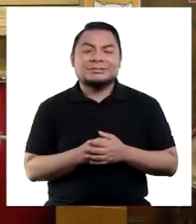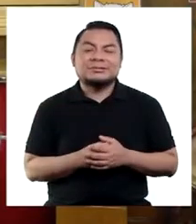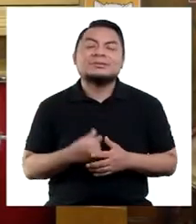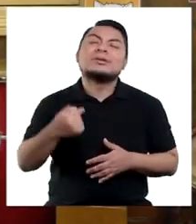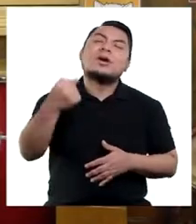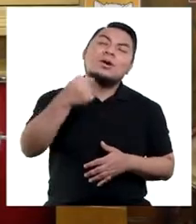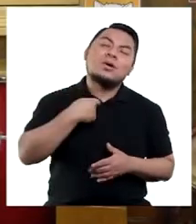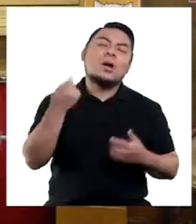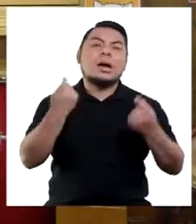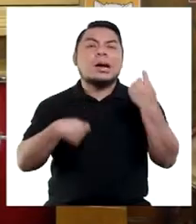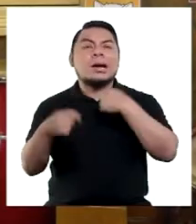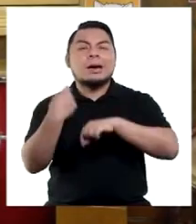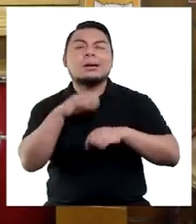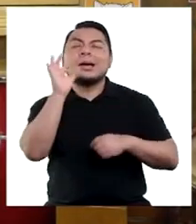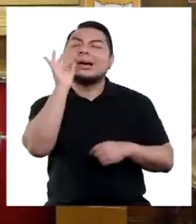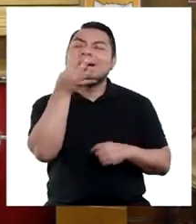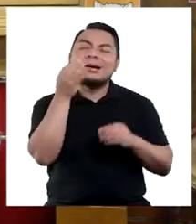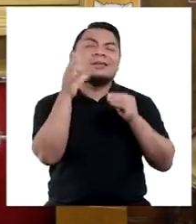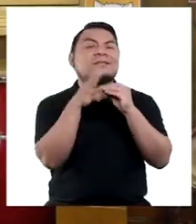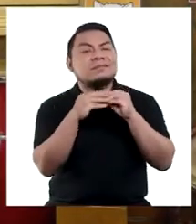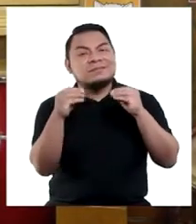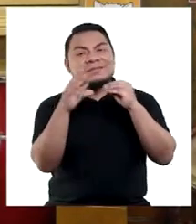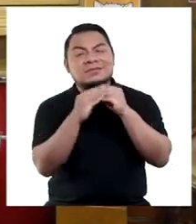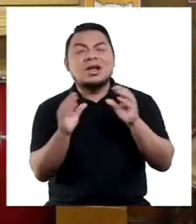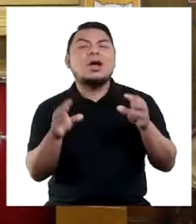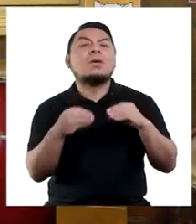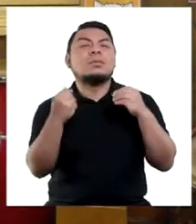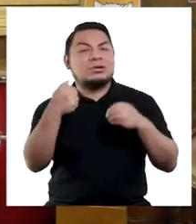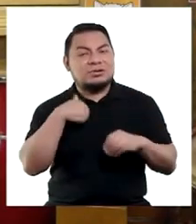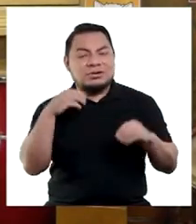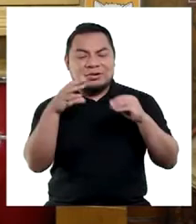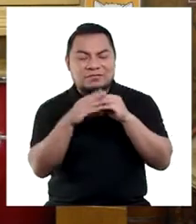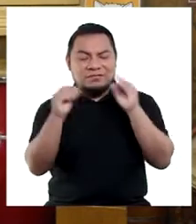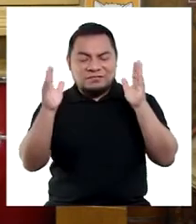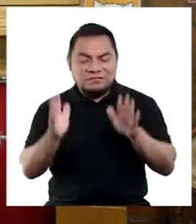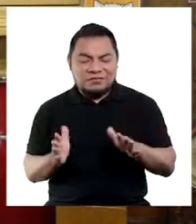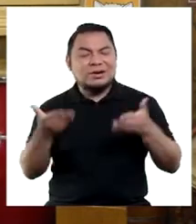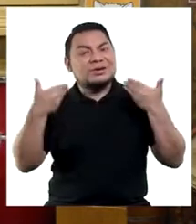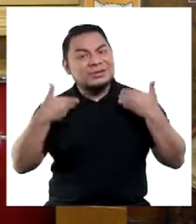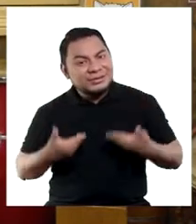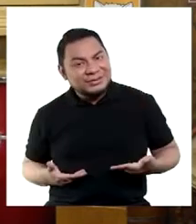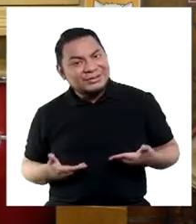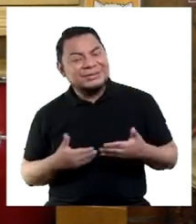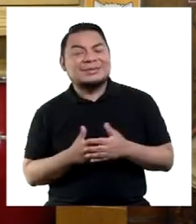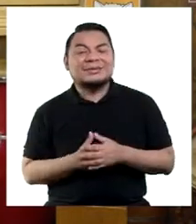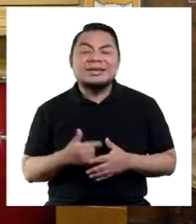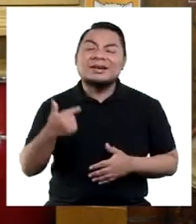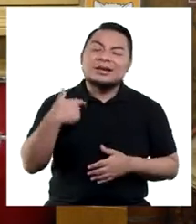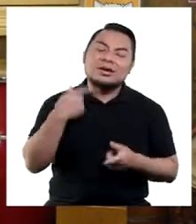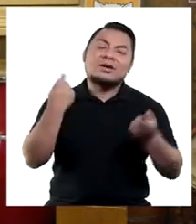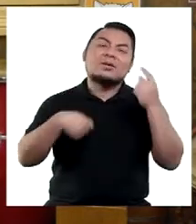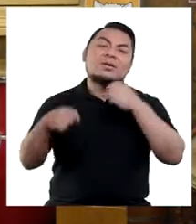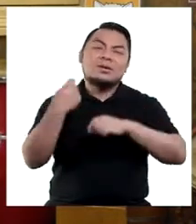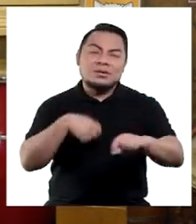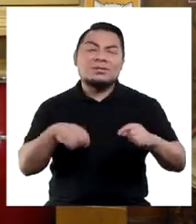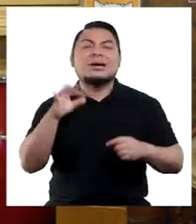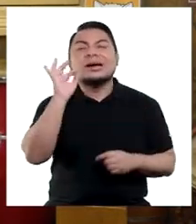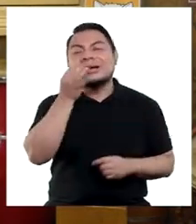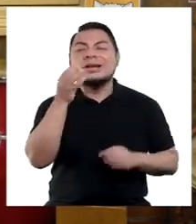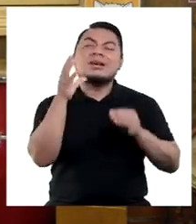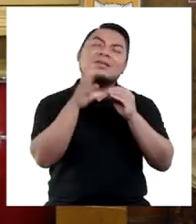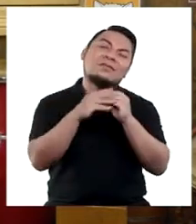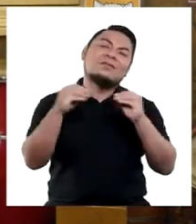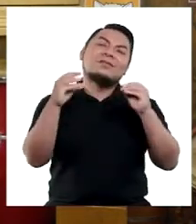entonces queda así yo vendo ricas frutas porque frutera soy yo